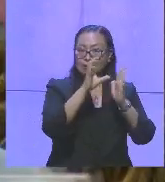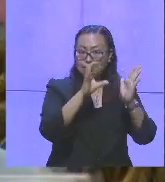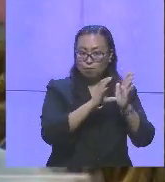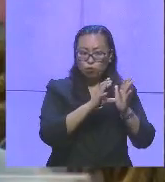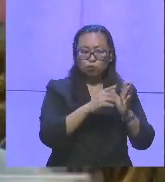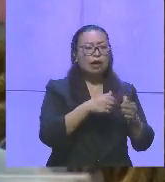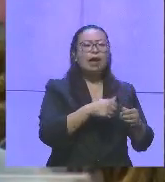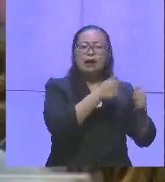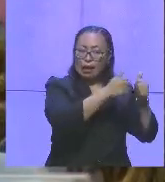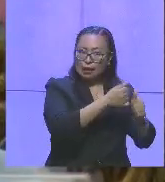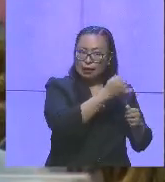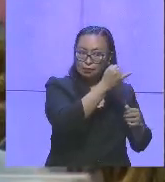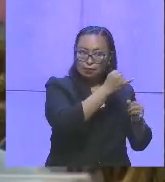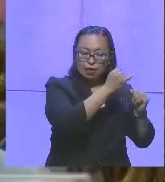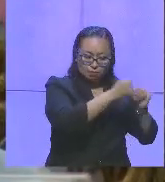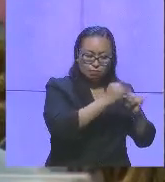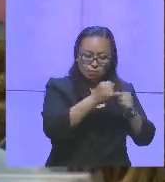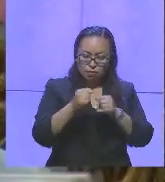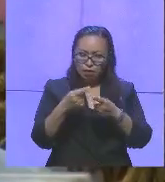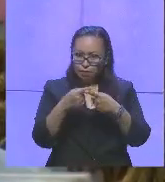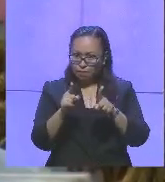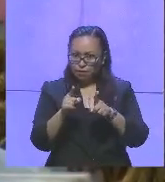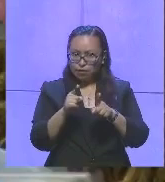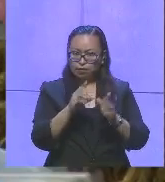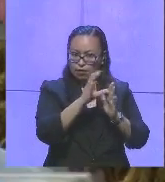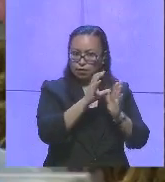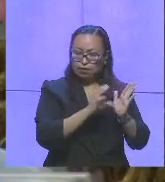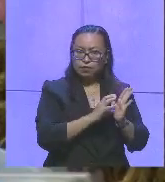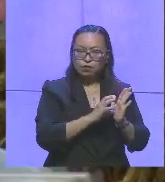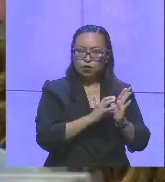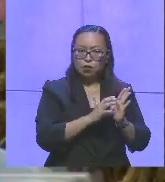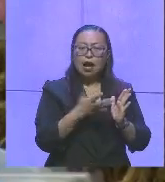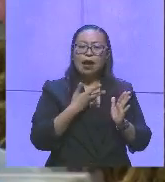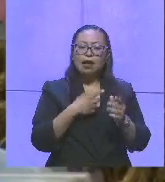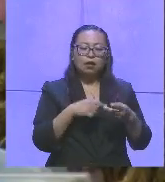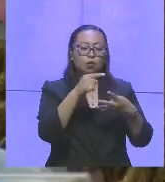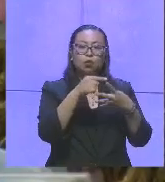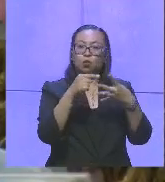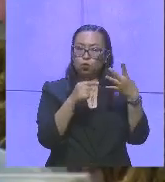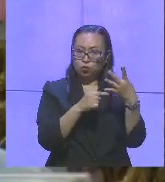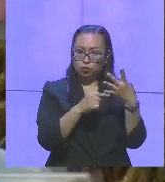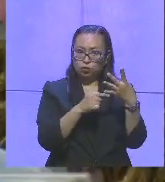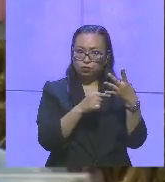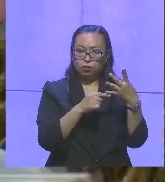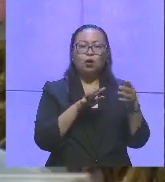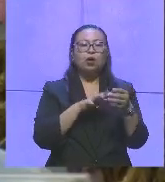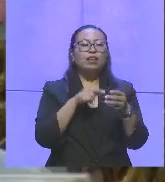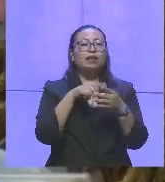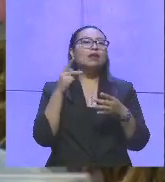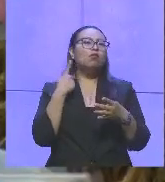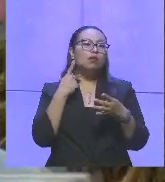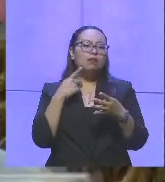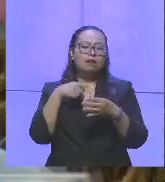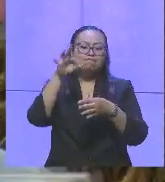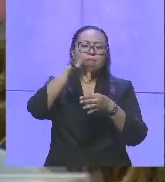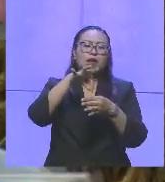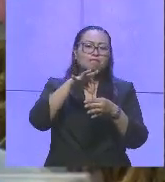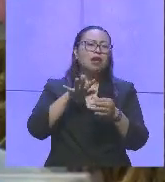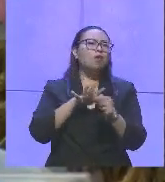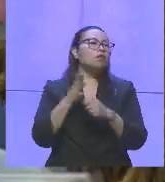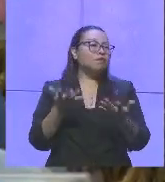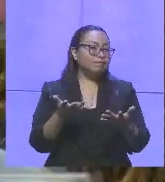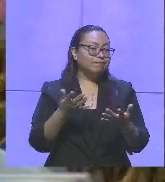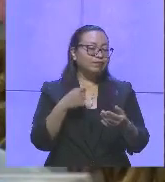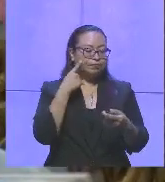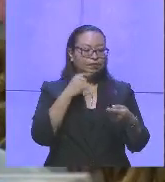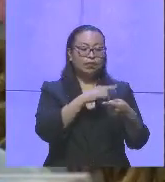independientes, creo que da en el punto en cuatro puntos cardinales de la materia electoral. Por una parte, cuando